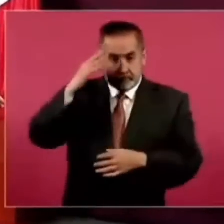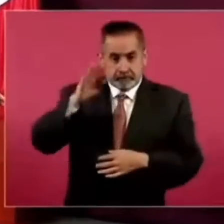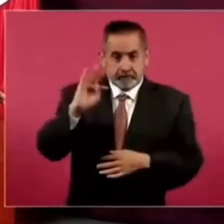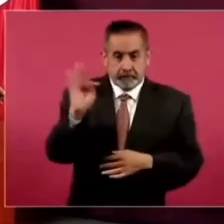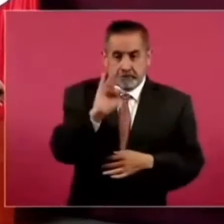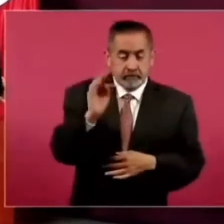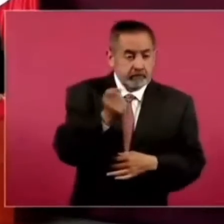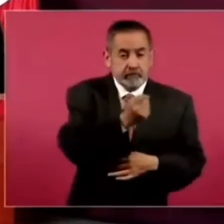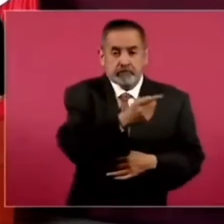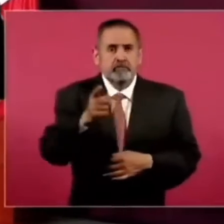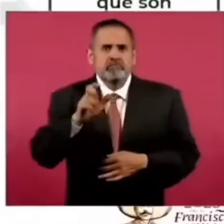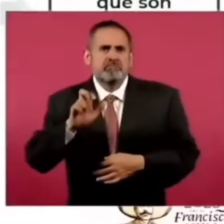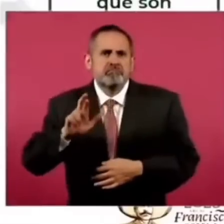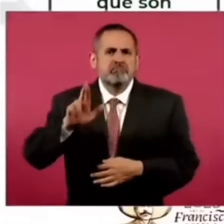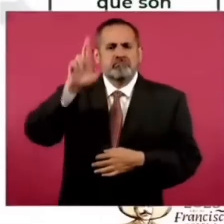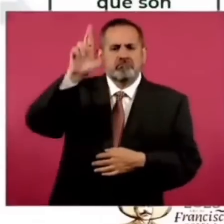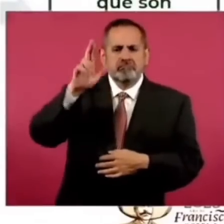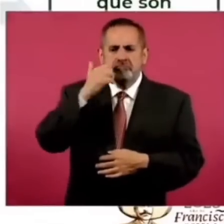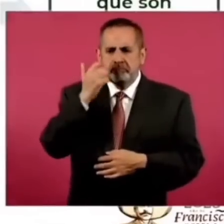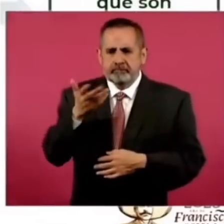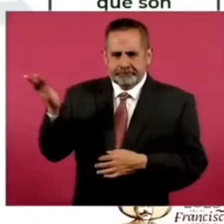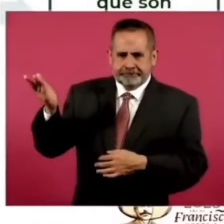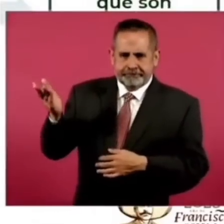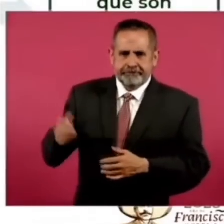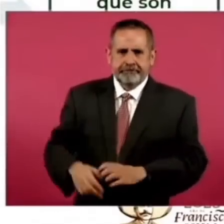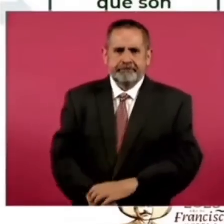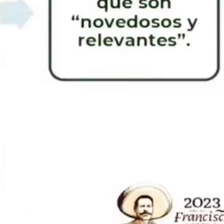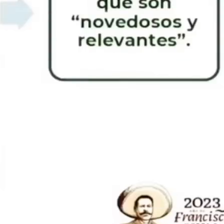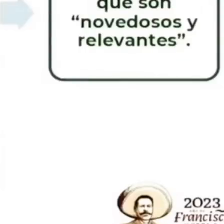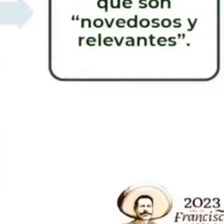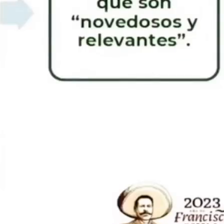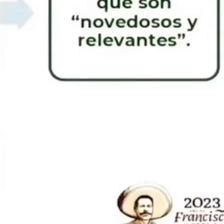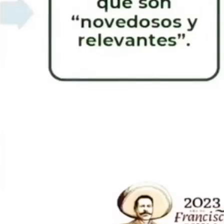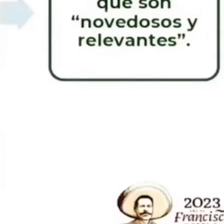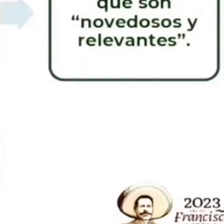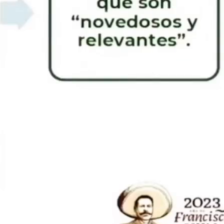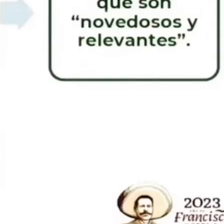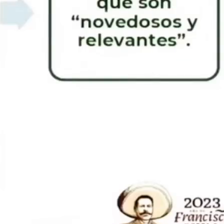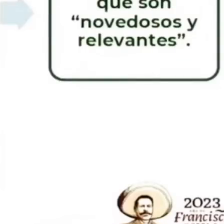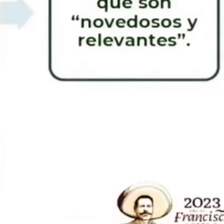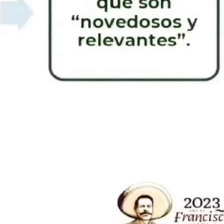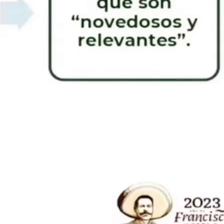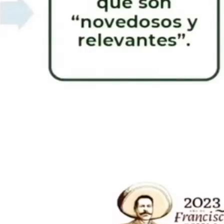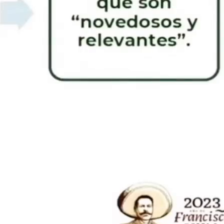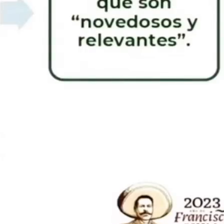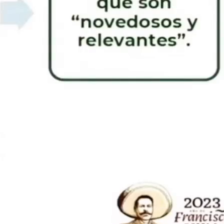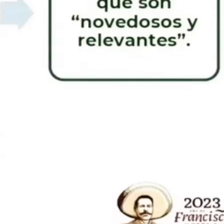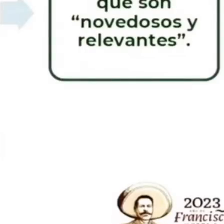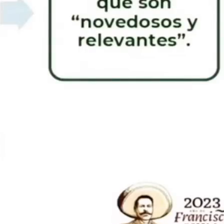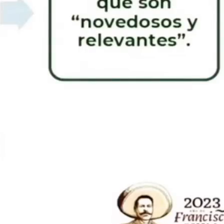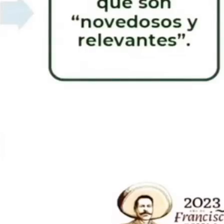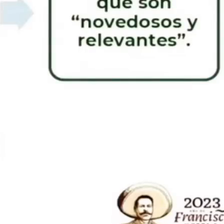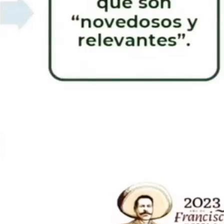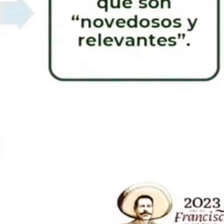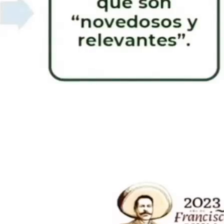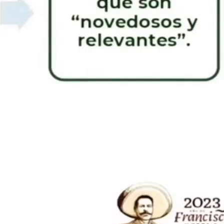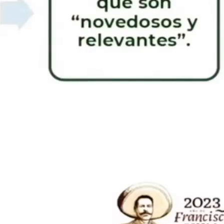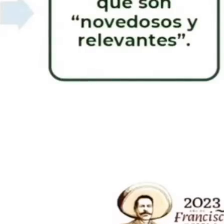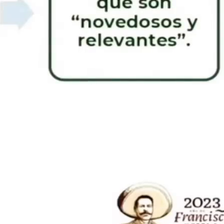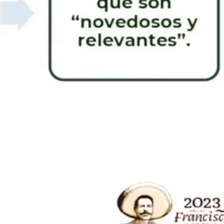conocer el asunto, puede solicitar que le sea turnado, pero podrían rechazar también conocer